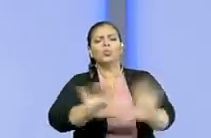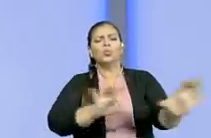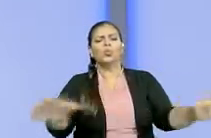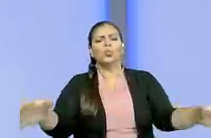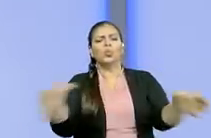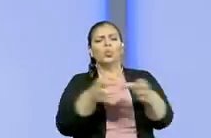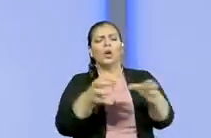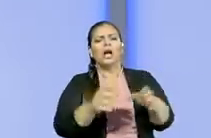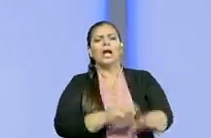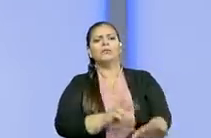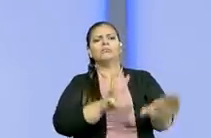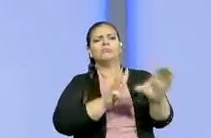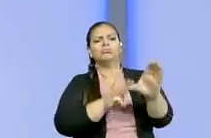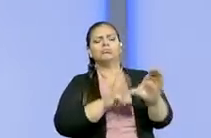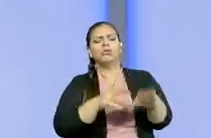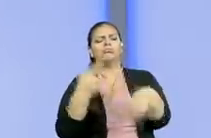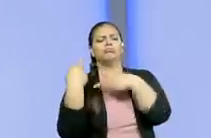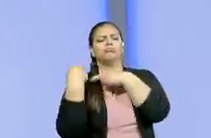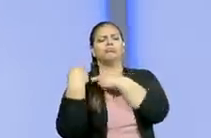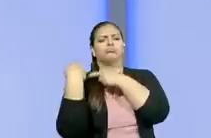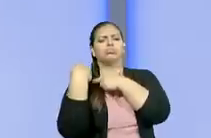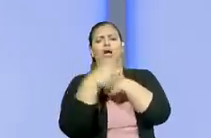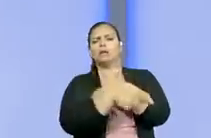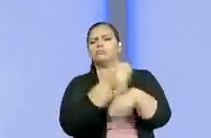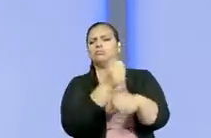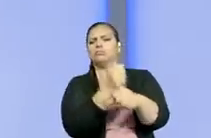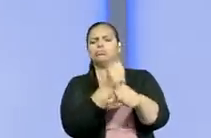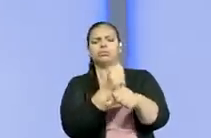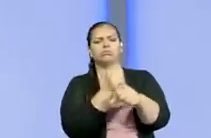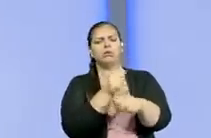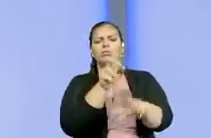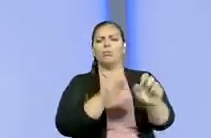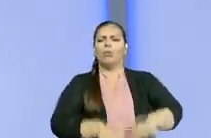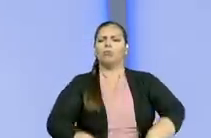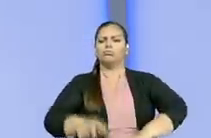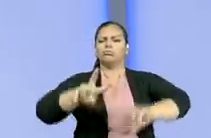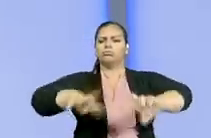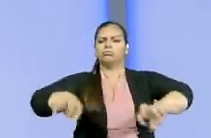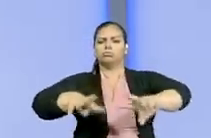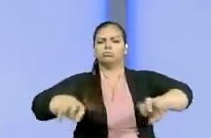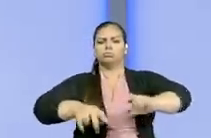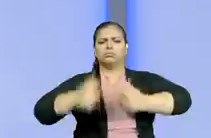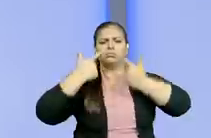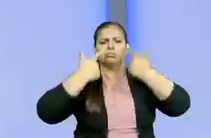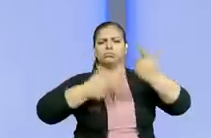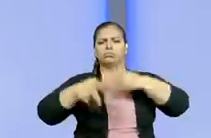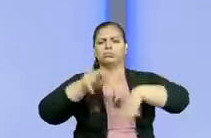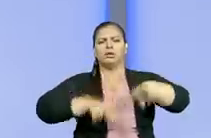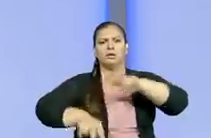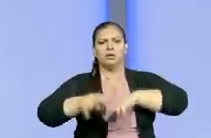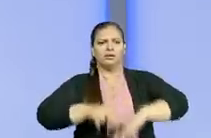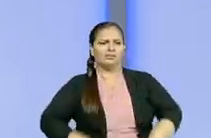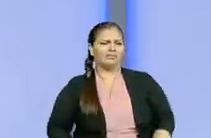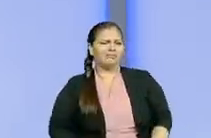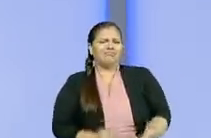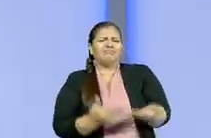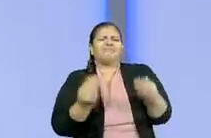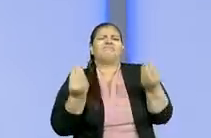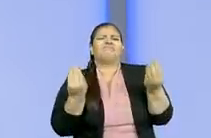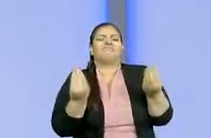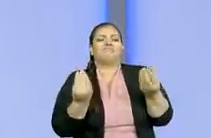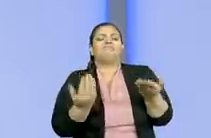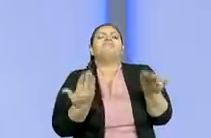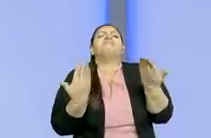si el pueblo los creó, si el pueblo les dio atribuciones al Consejo Transitorio, bien puede el pueblo